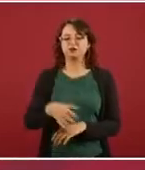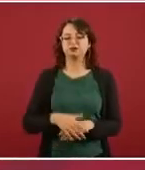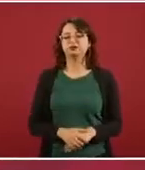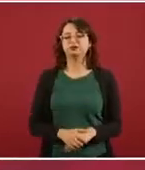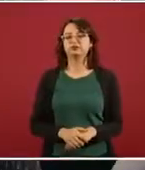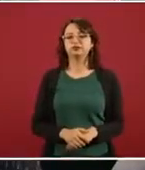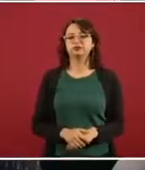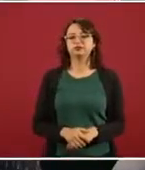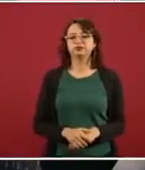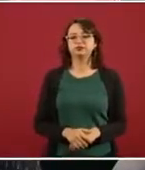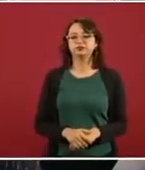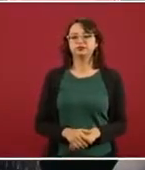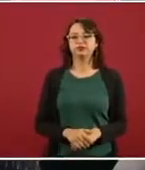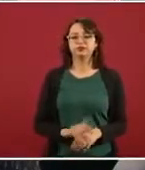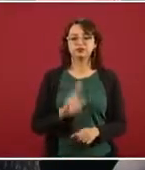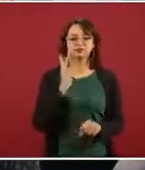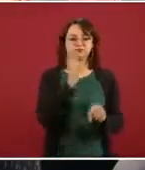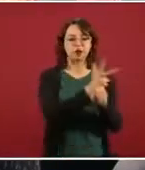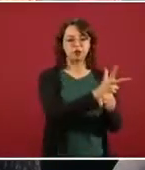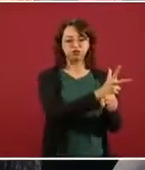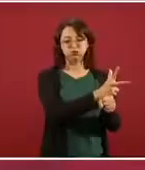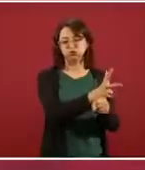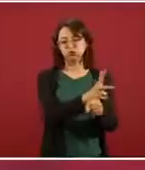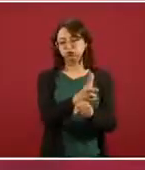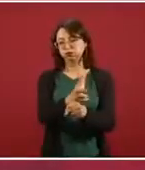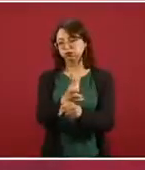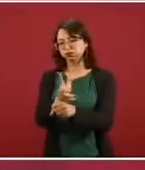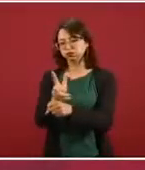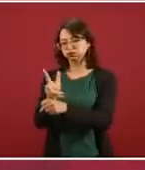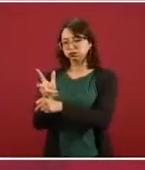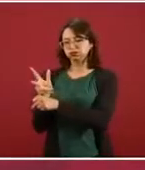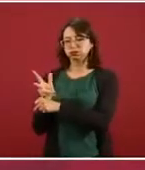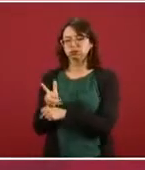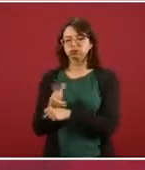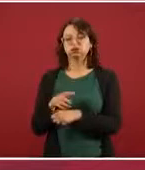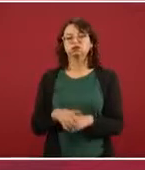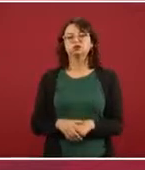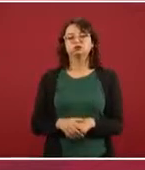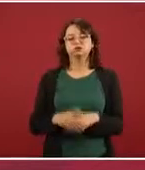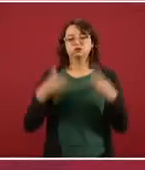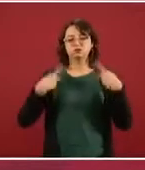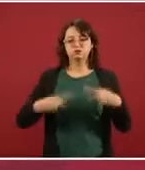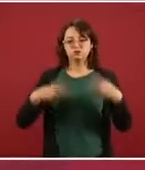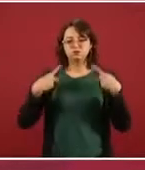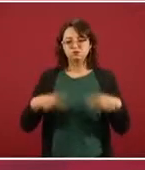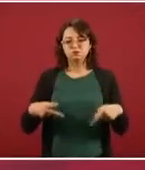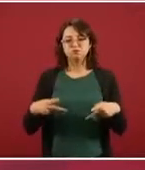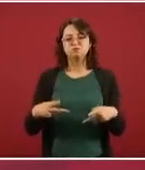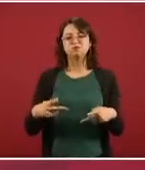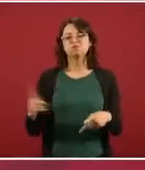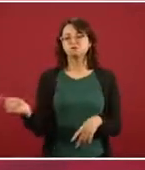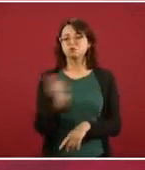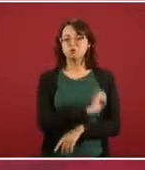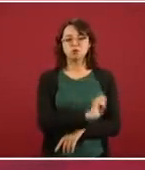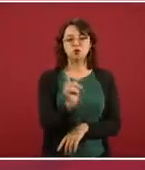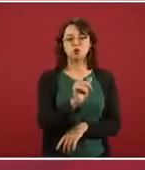Y se va a grabar. Y van a hablar todos